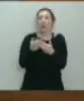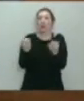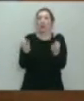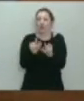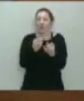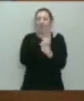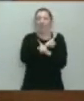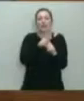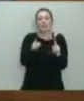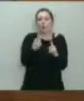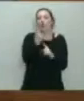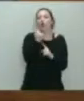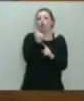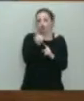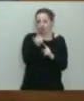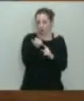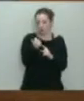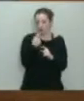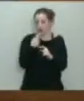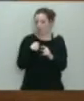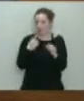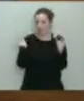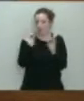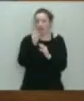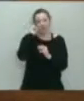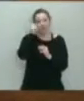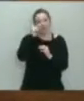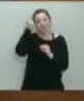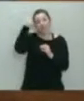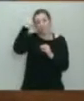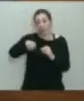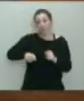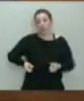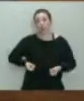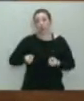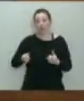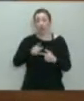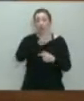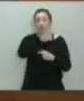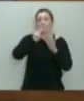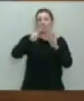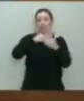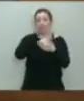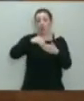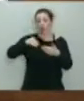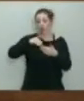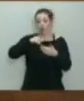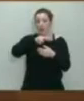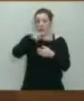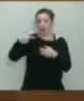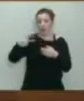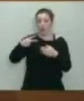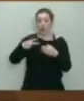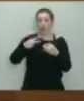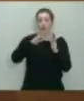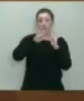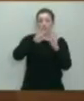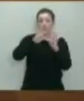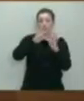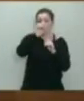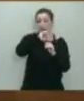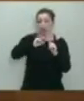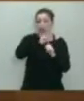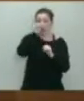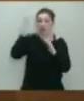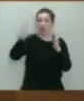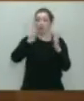costo. Solo sabemos que nos costará 41 millones de intereses a pagar en 10 años, pero no sabemos el costo de que no recurramos